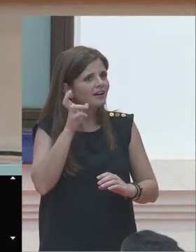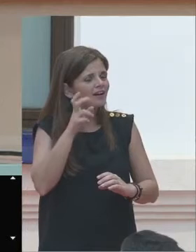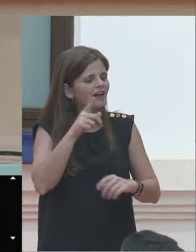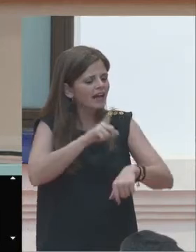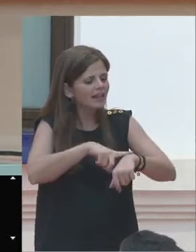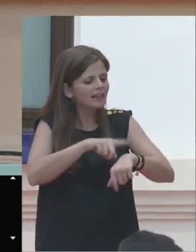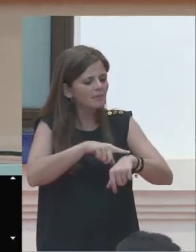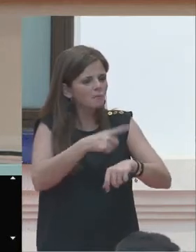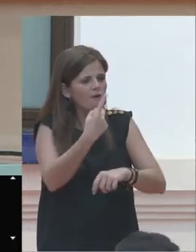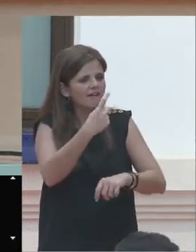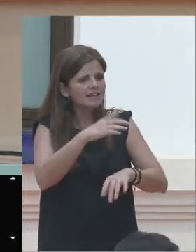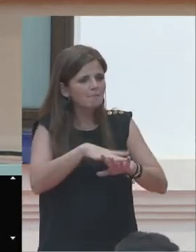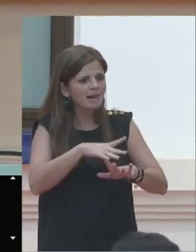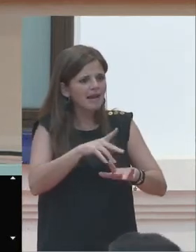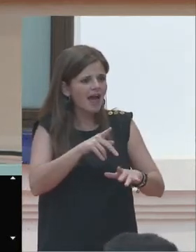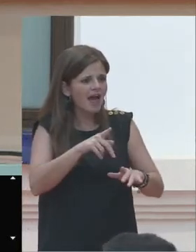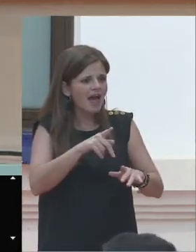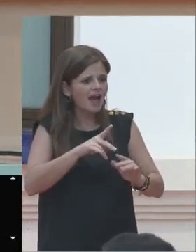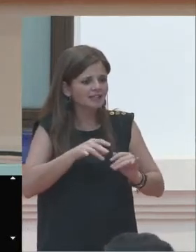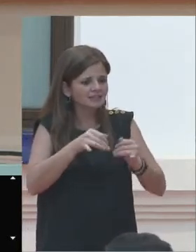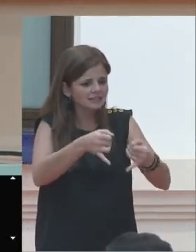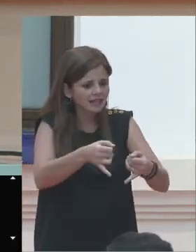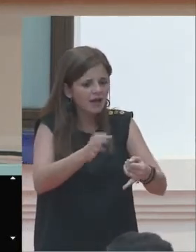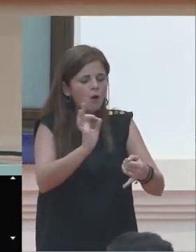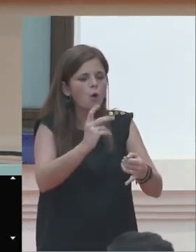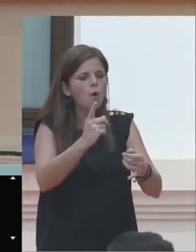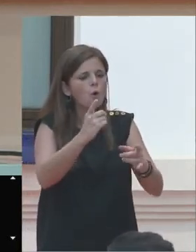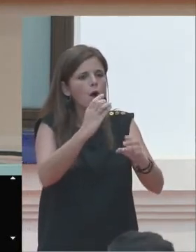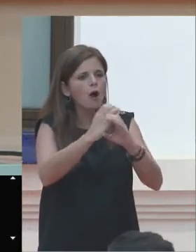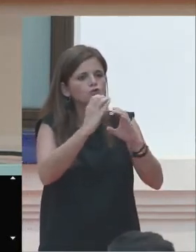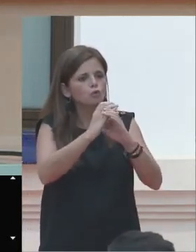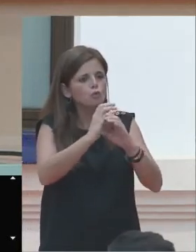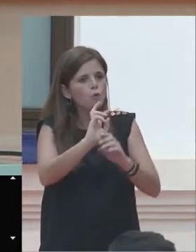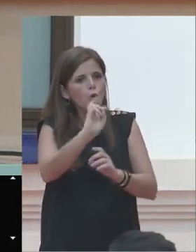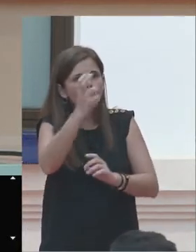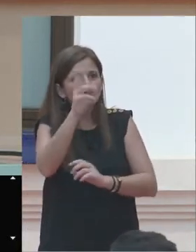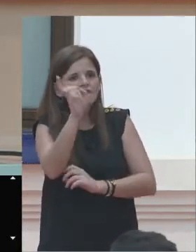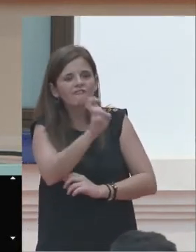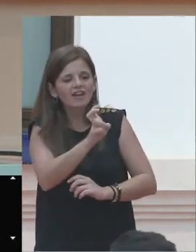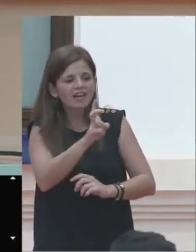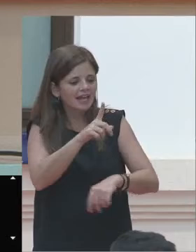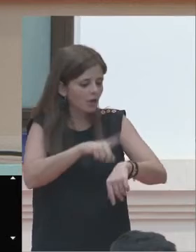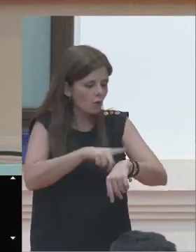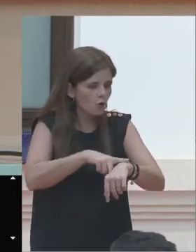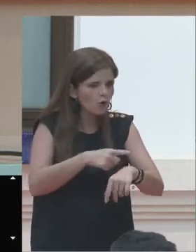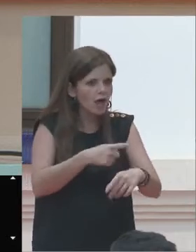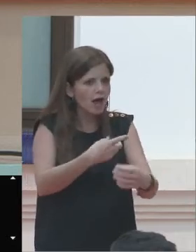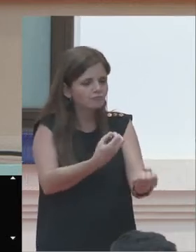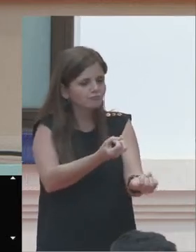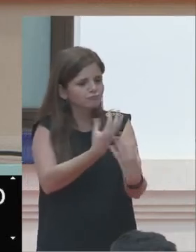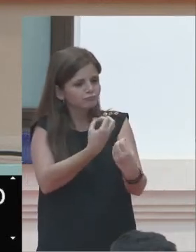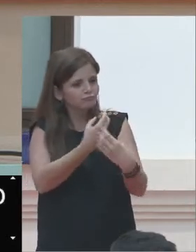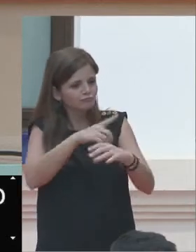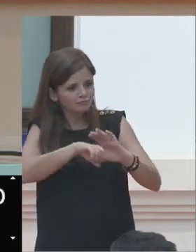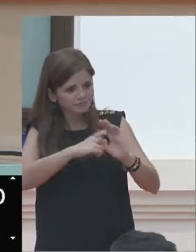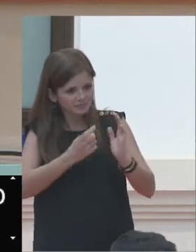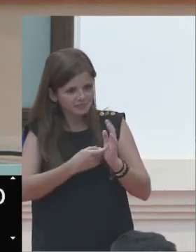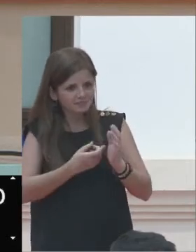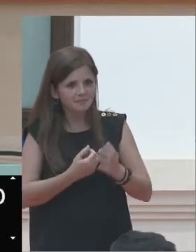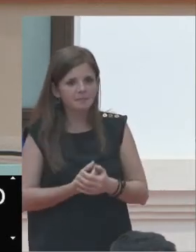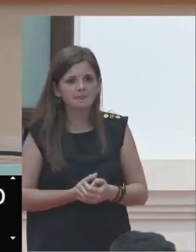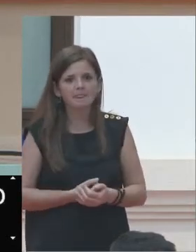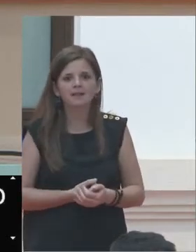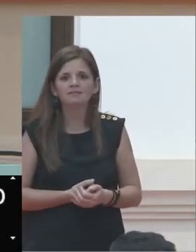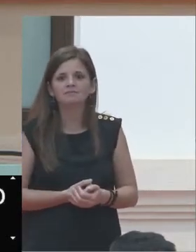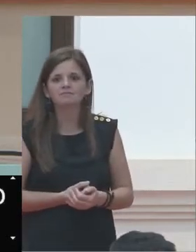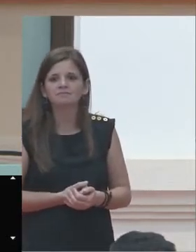cuándo va a venir el siguiente autobús y en qué condiciones. Cuando voy a Iberia, todo esto